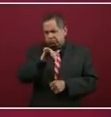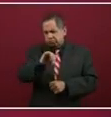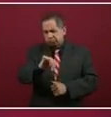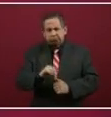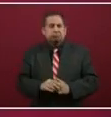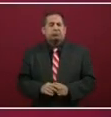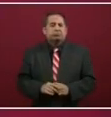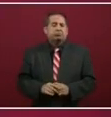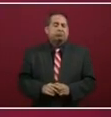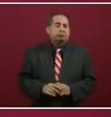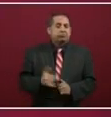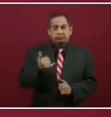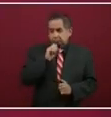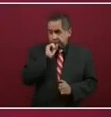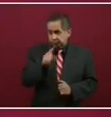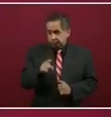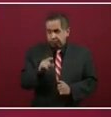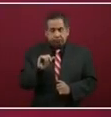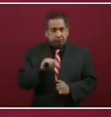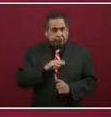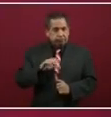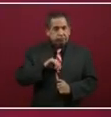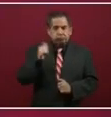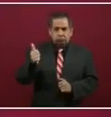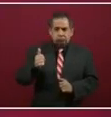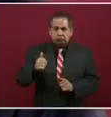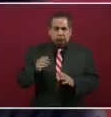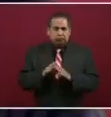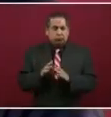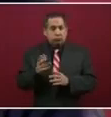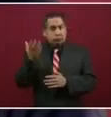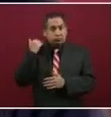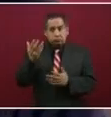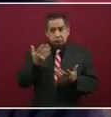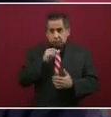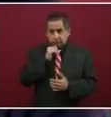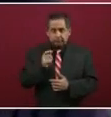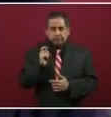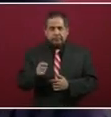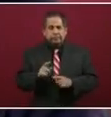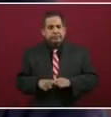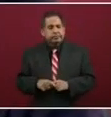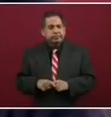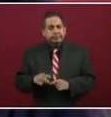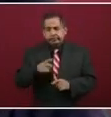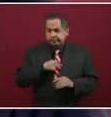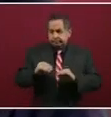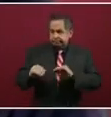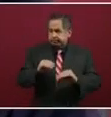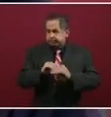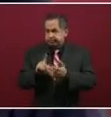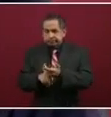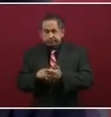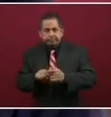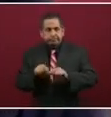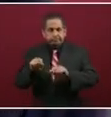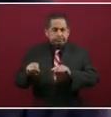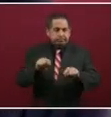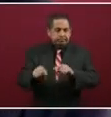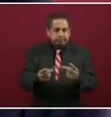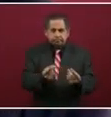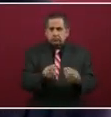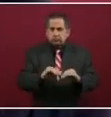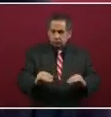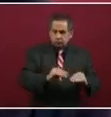Y además, lo otro que no se hacía era reactivar la economía